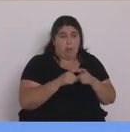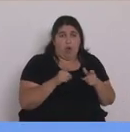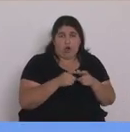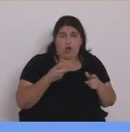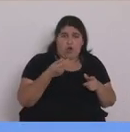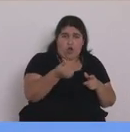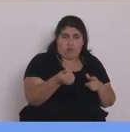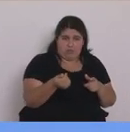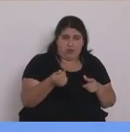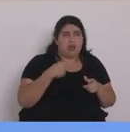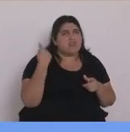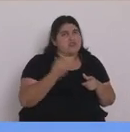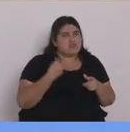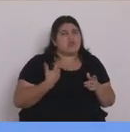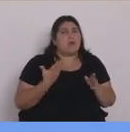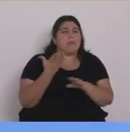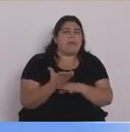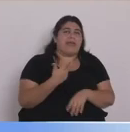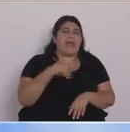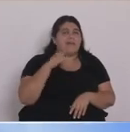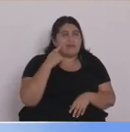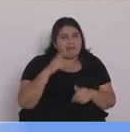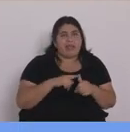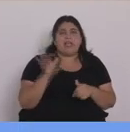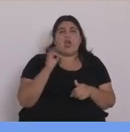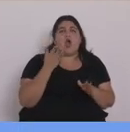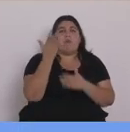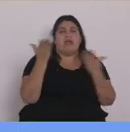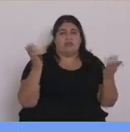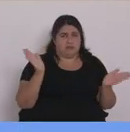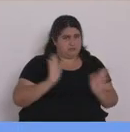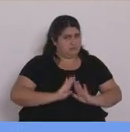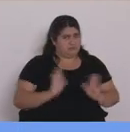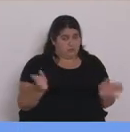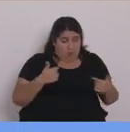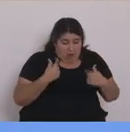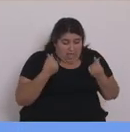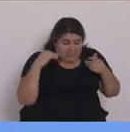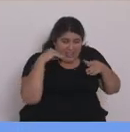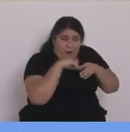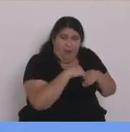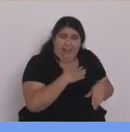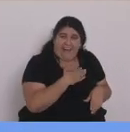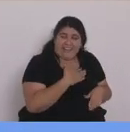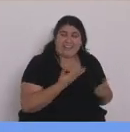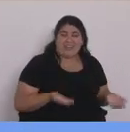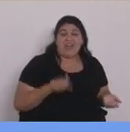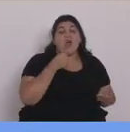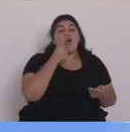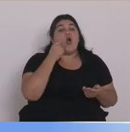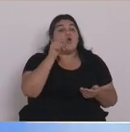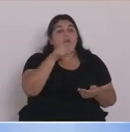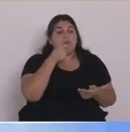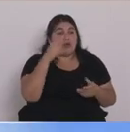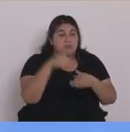y no tendríamos que pedirle al fondo ni pedirle a nadie, nosotros la tendríamos. Y ese señor, en vez de tenerla guardada que tiene